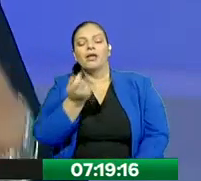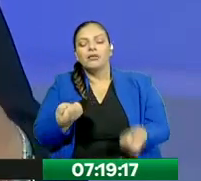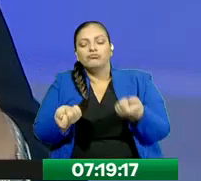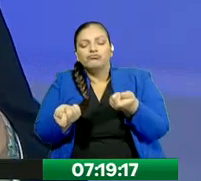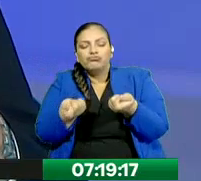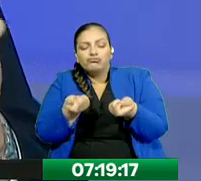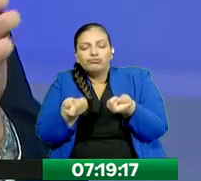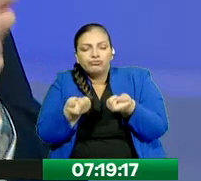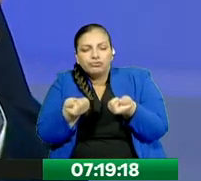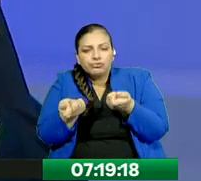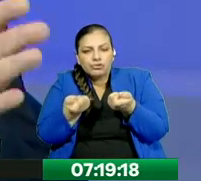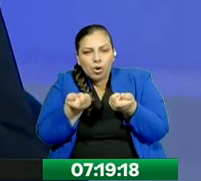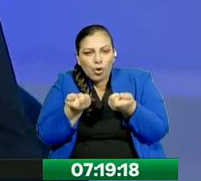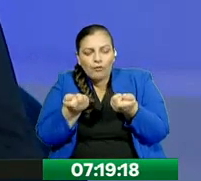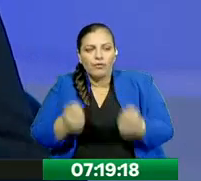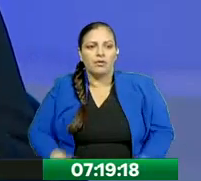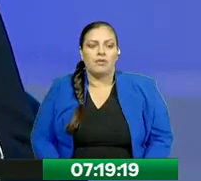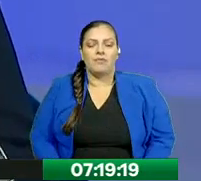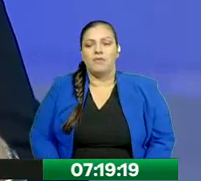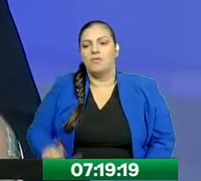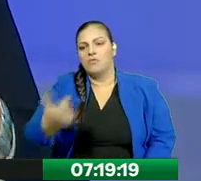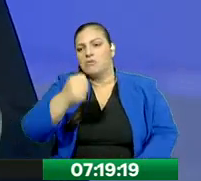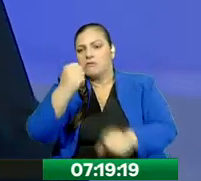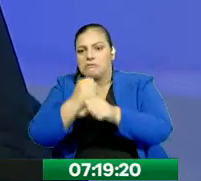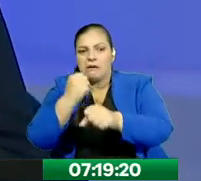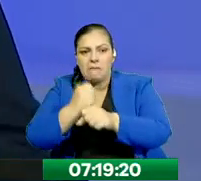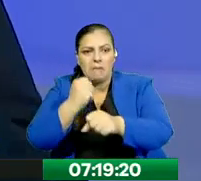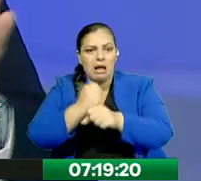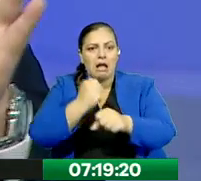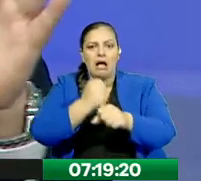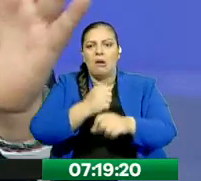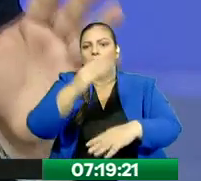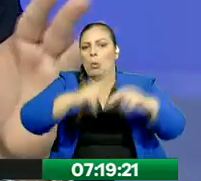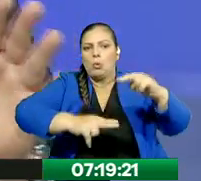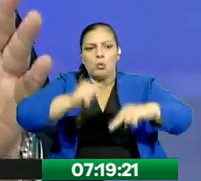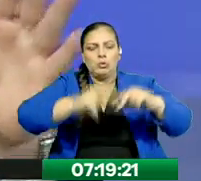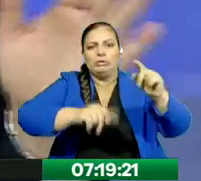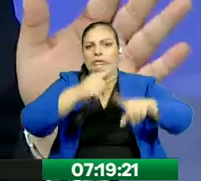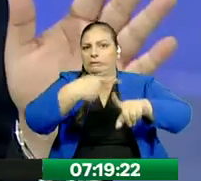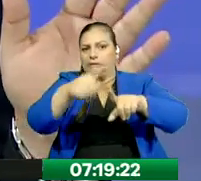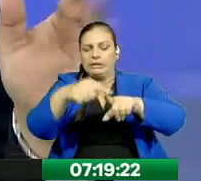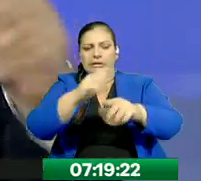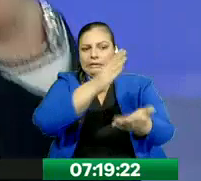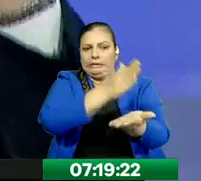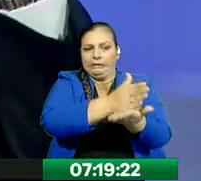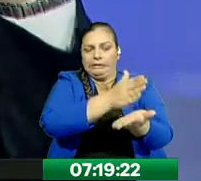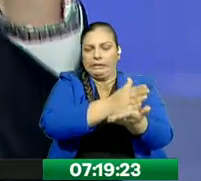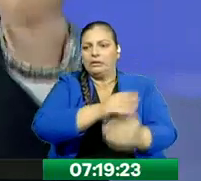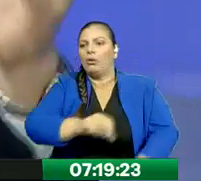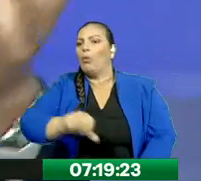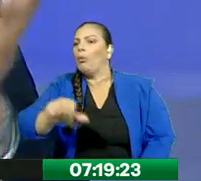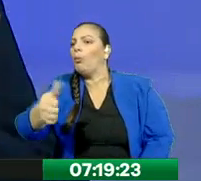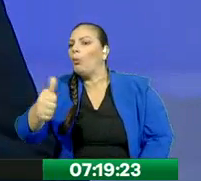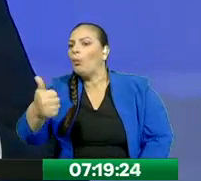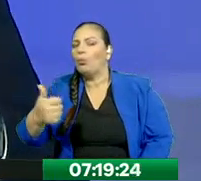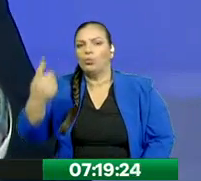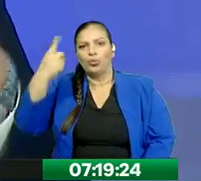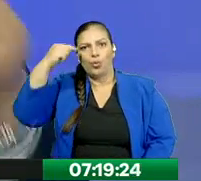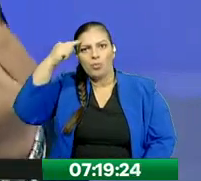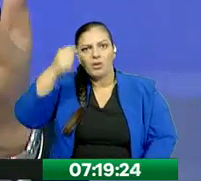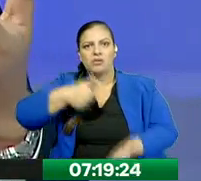obra pública y de servicios, en este caso para la ciudadanía. El gasto corriente no se ha topado desde el punto de